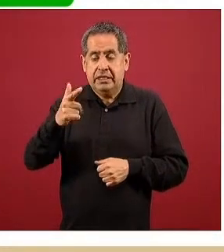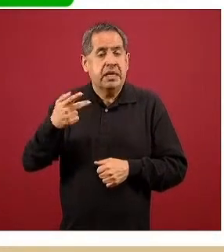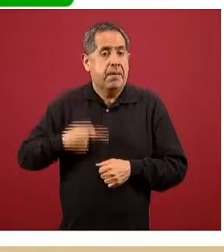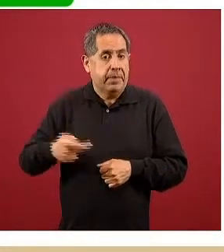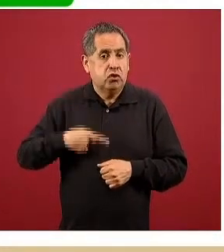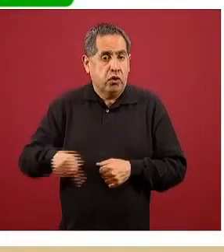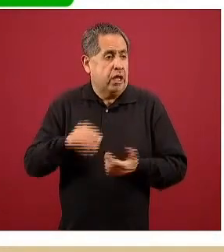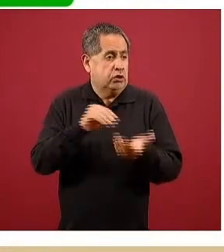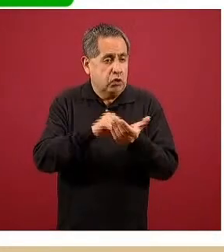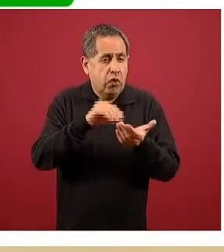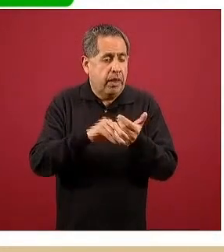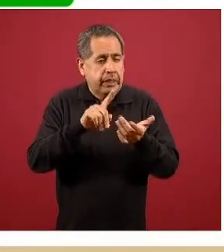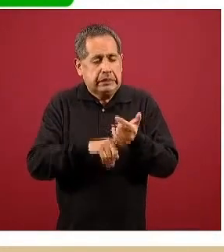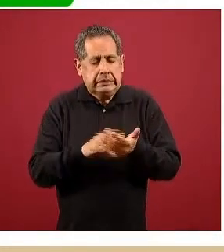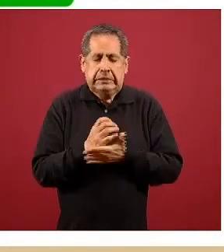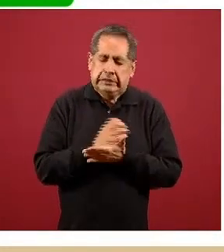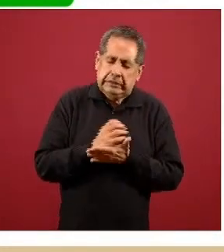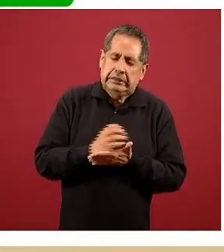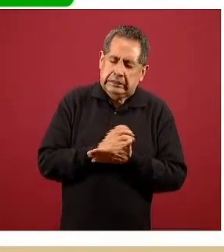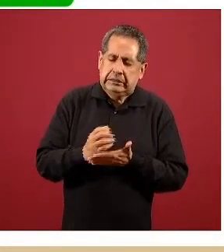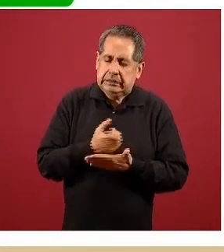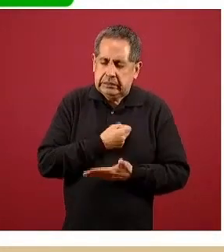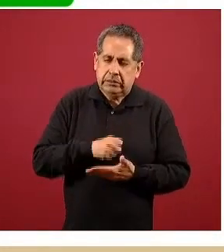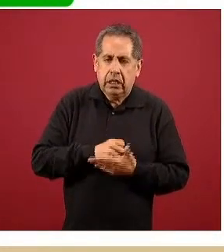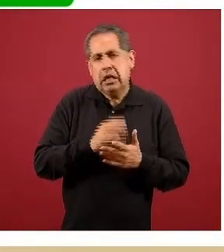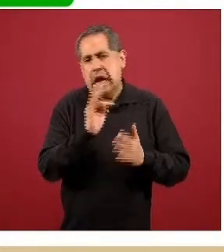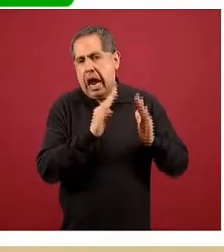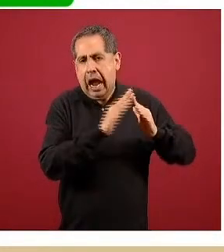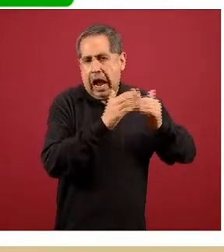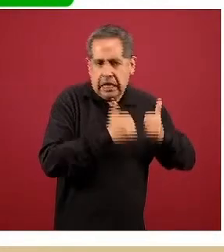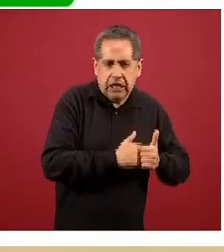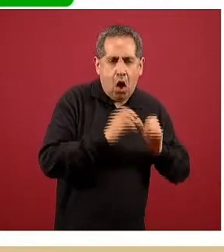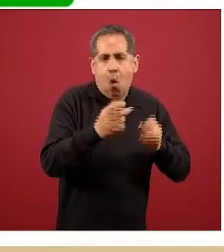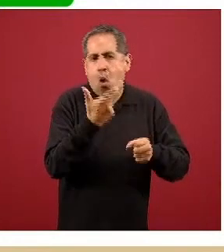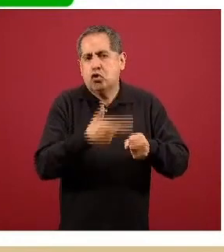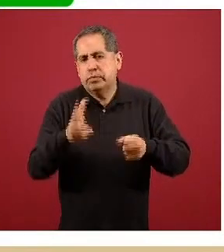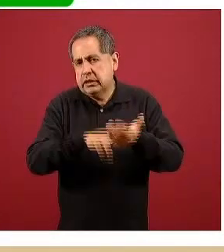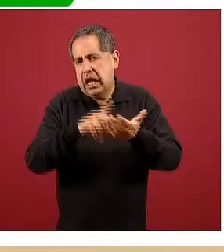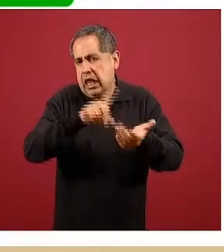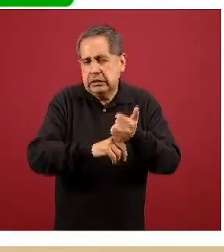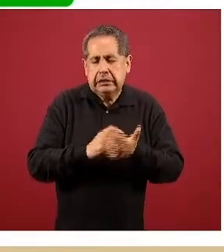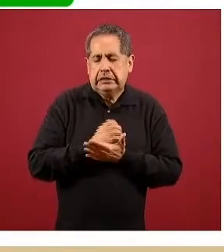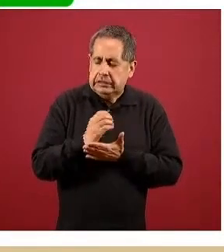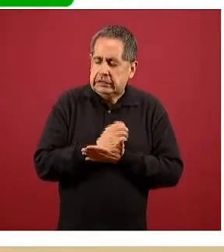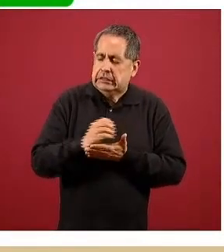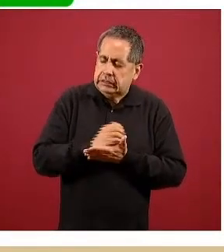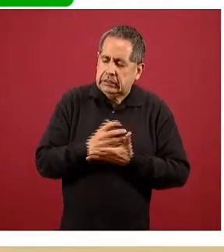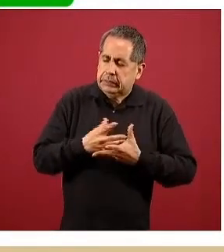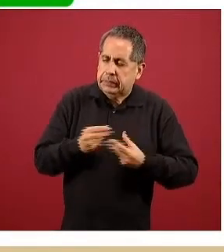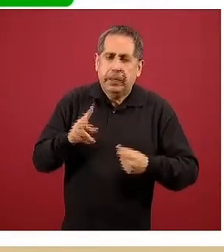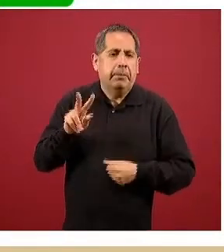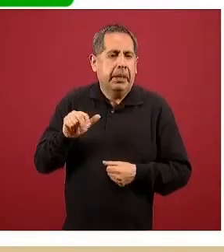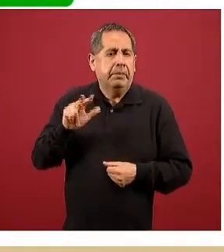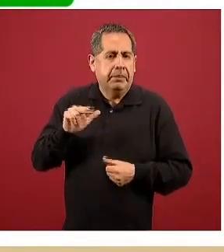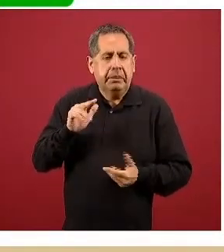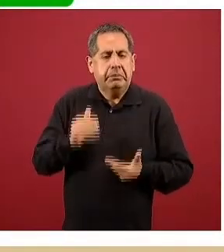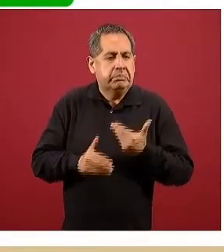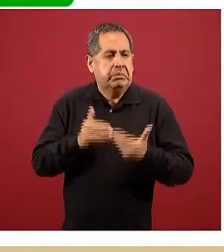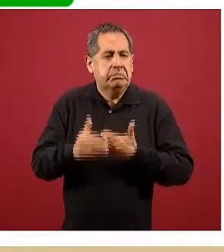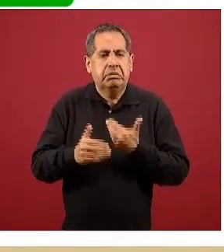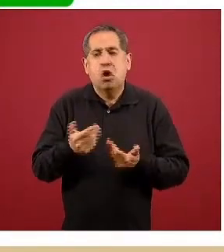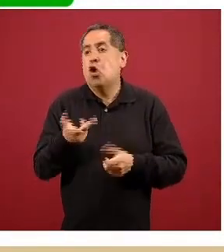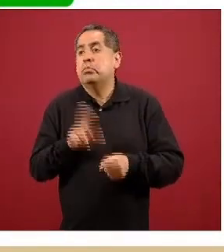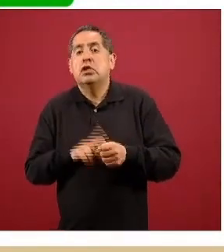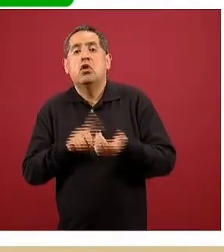43,547 personas que se están recuperando, ya sea en casa o que están recibiendo un tratamiento en los hospitales, en alguno de los